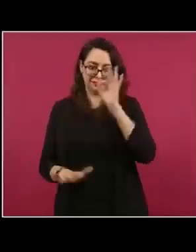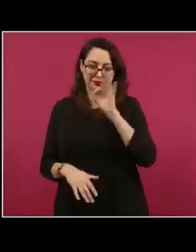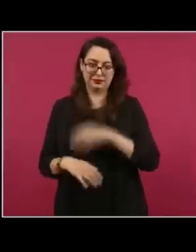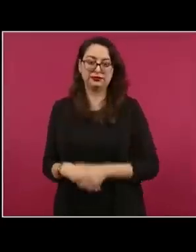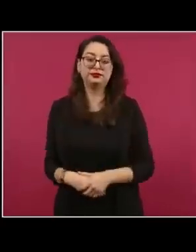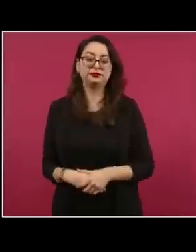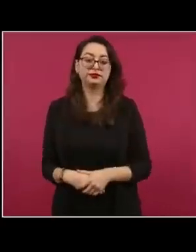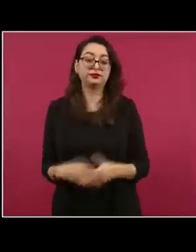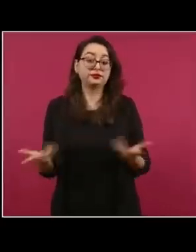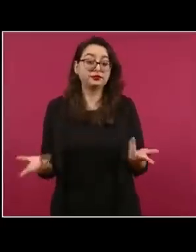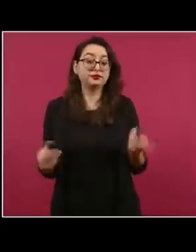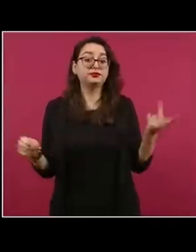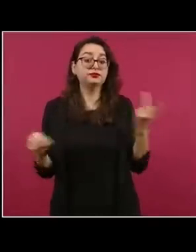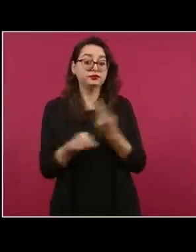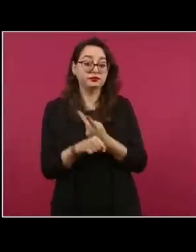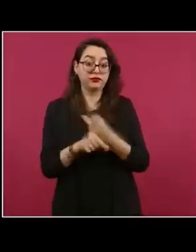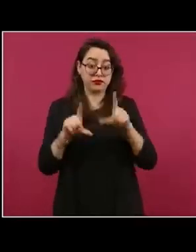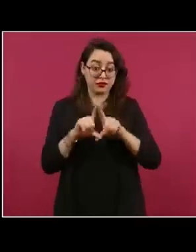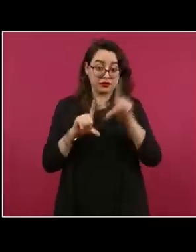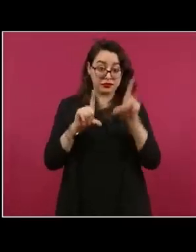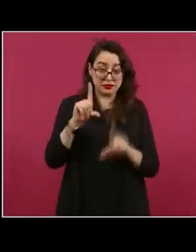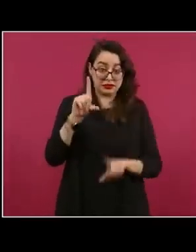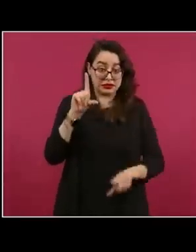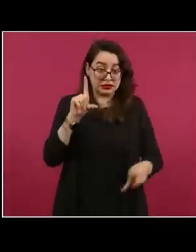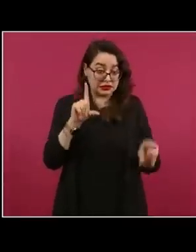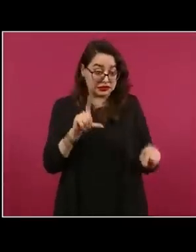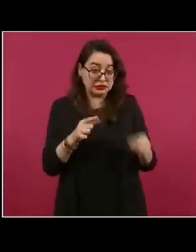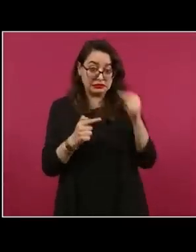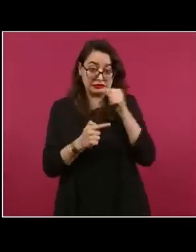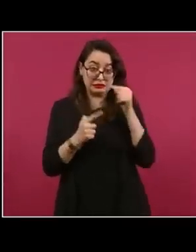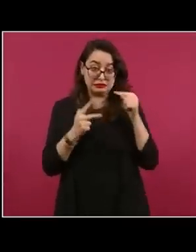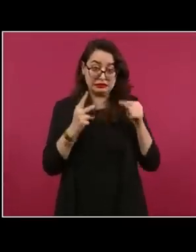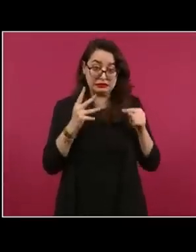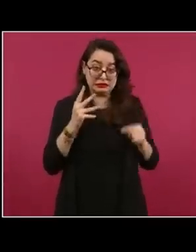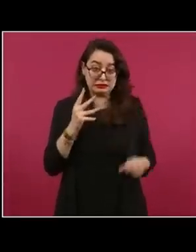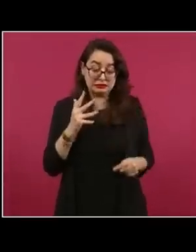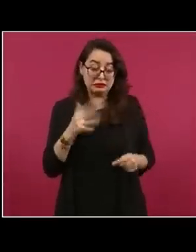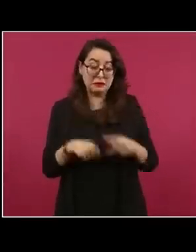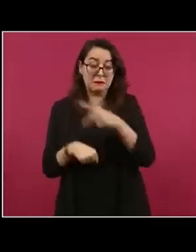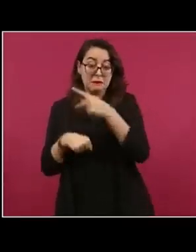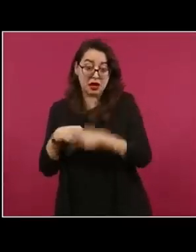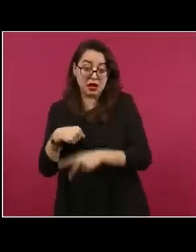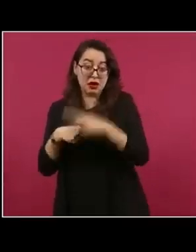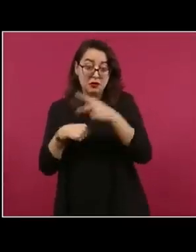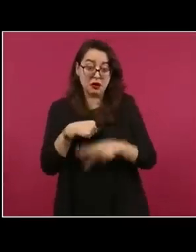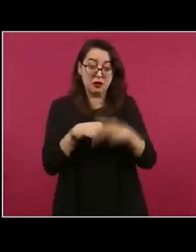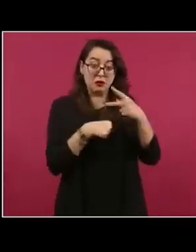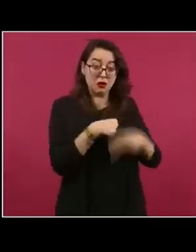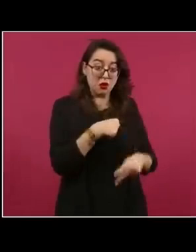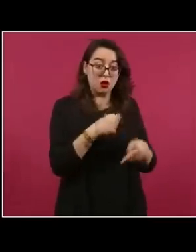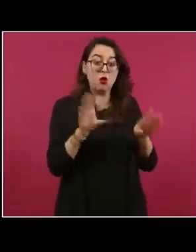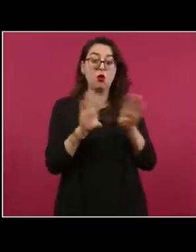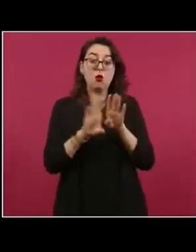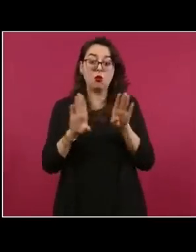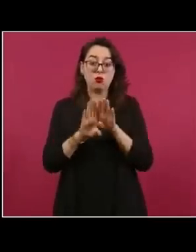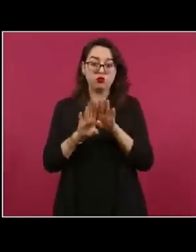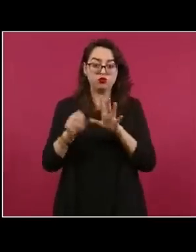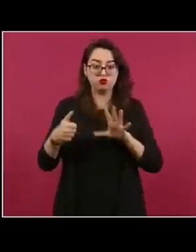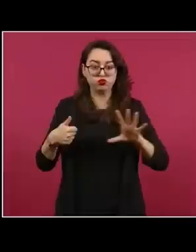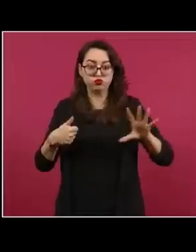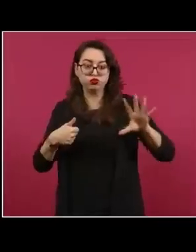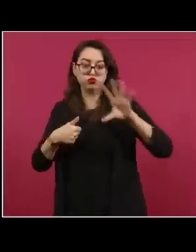el antídoto contra casi todos esos riesgos que señala atinadamente Sabino es integrarse más en América del Norte. Sí, sí,